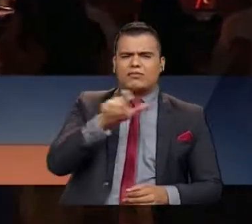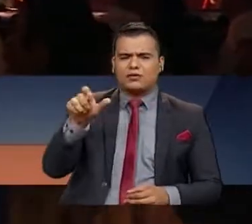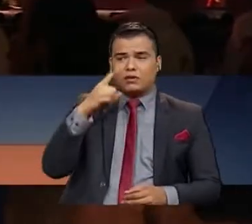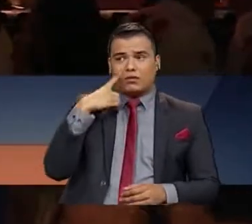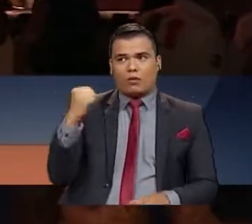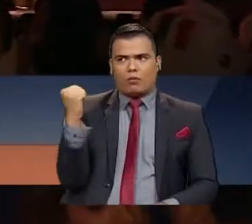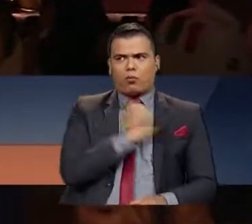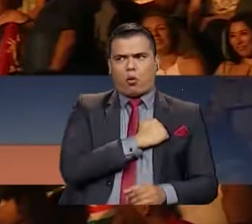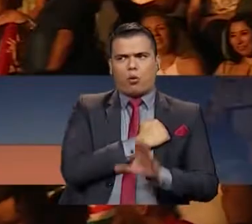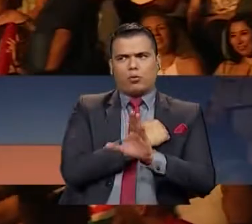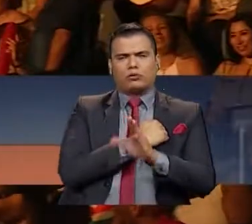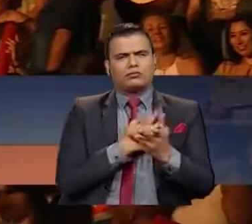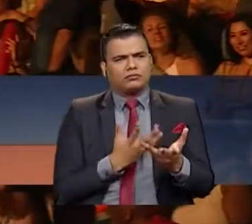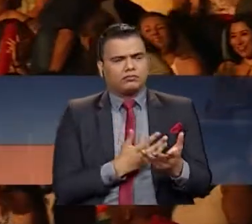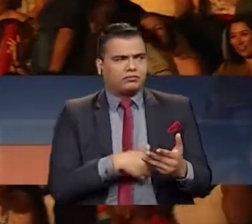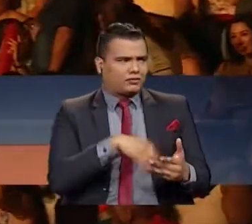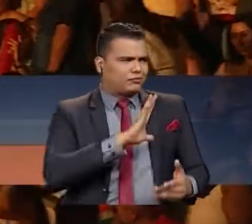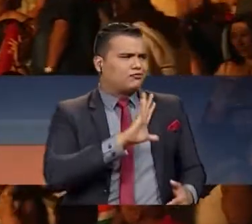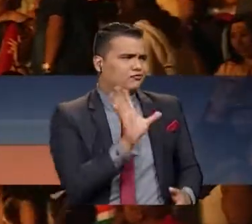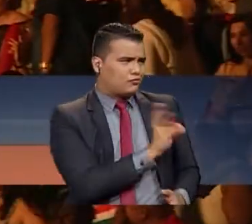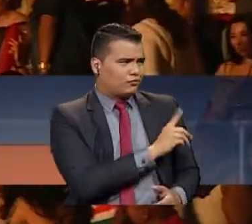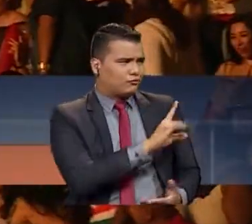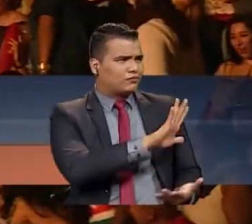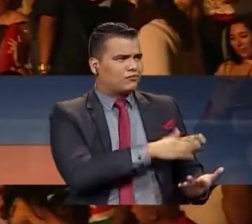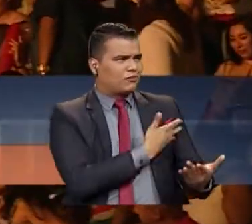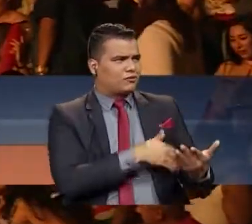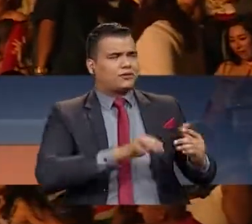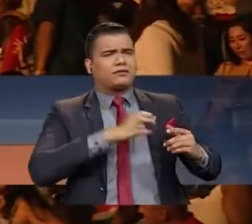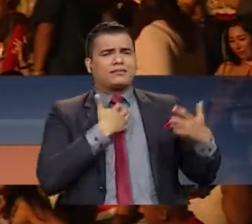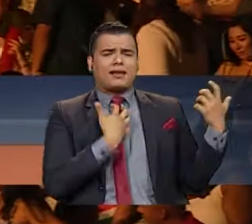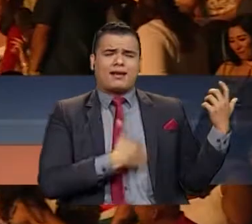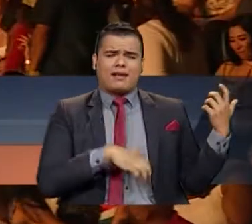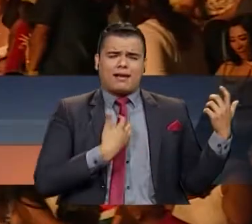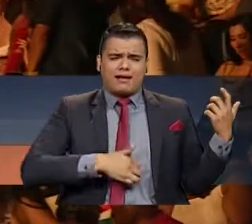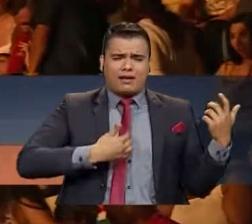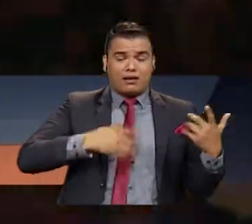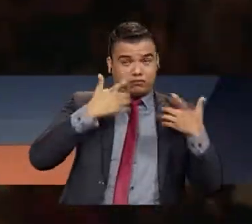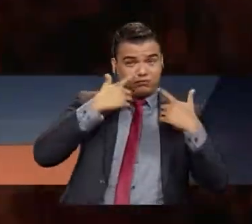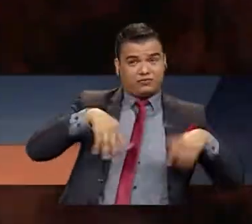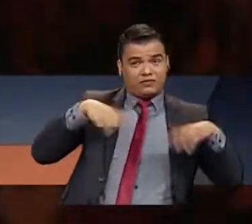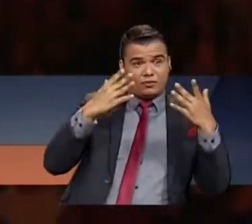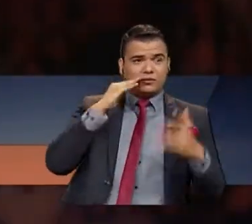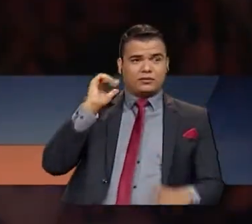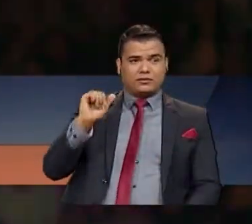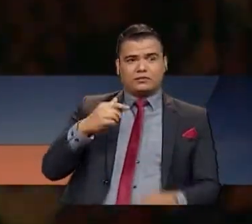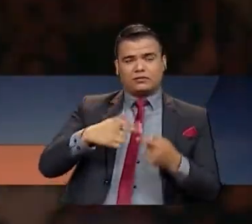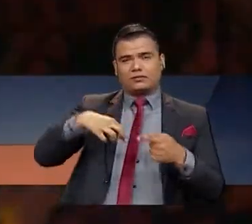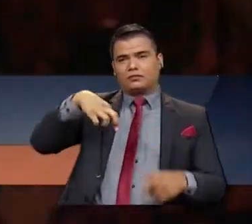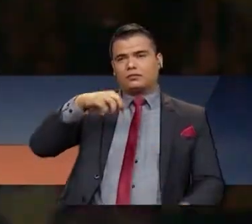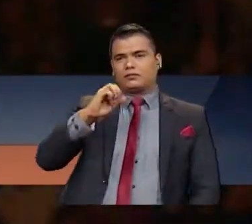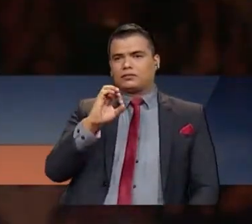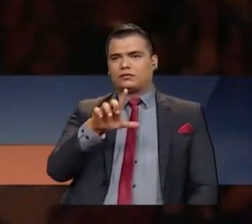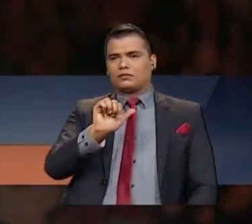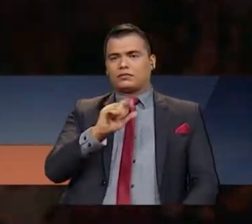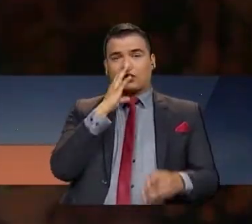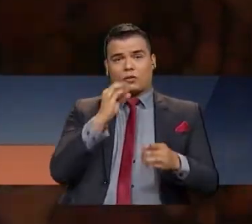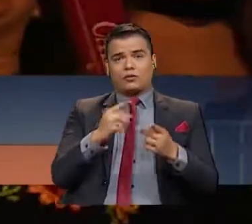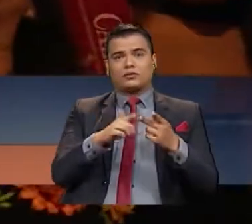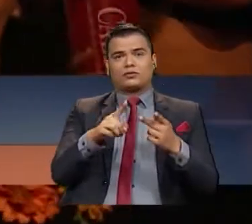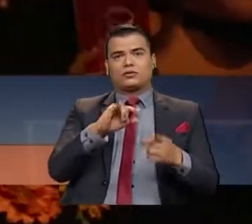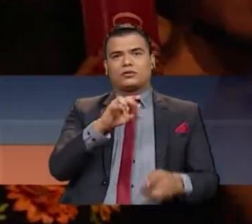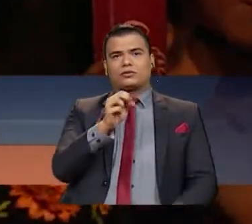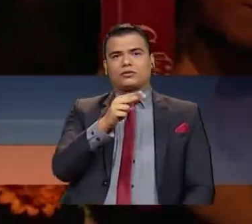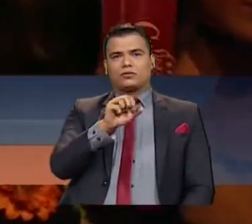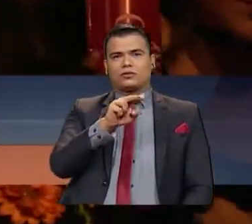ídolo el día de hoy? Yo digo que todos los artistas de música popular para mí son ídolos, pero de femenina Paola Jara, de hombres Johnny Rivera y el